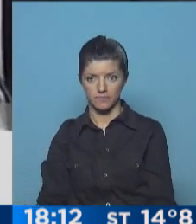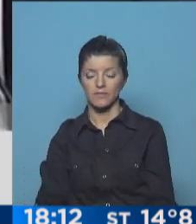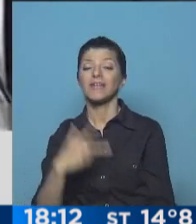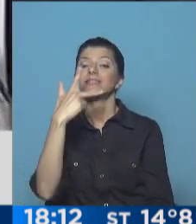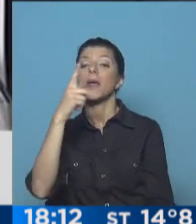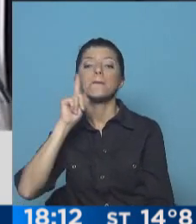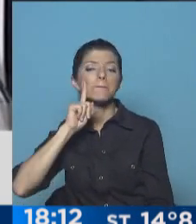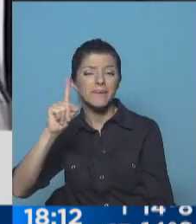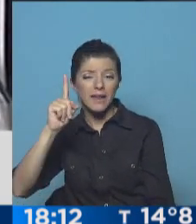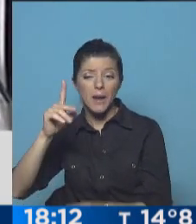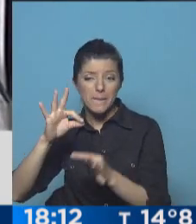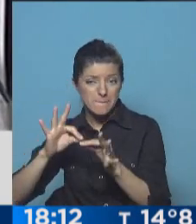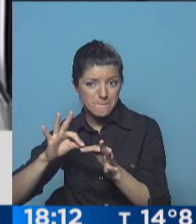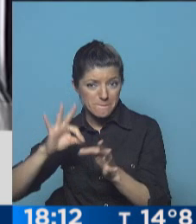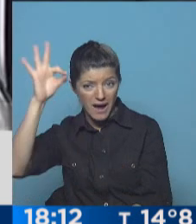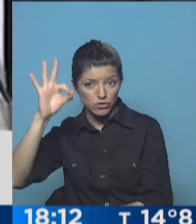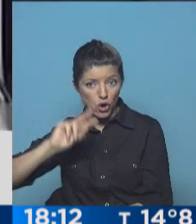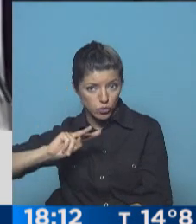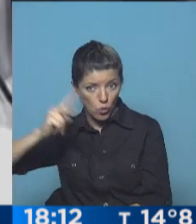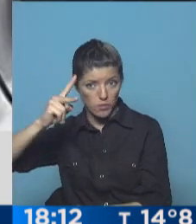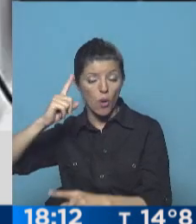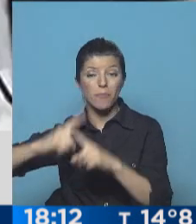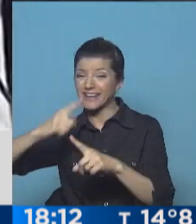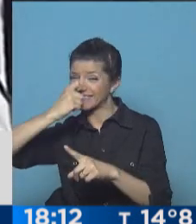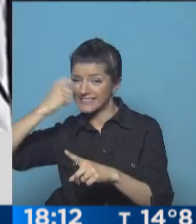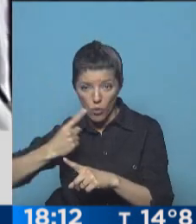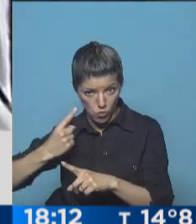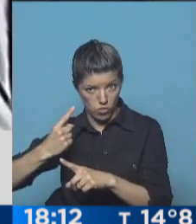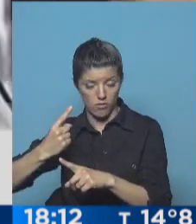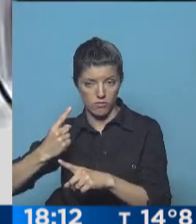3.000 metros cúbicos por segundo. En su mayor